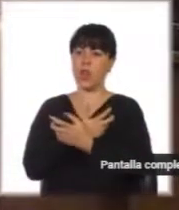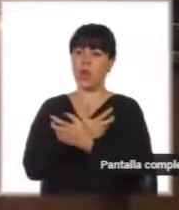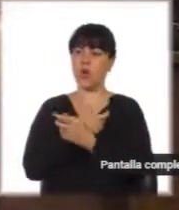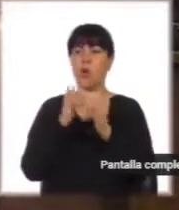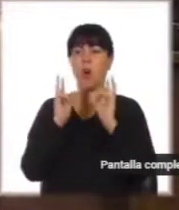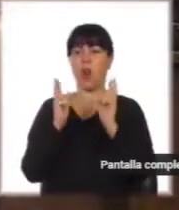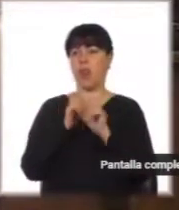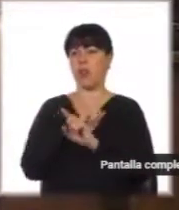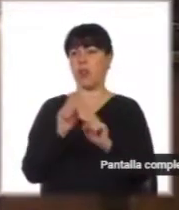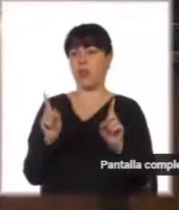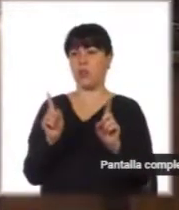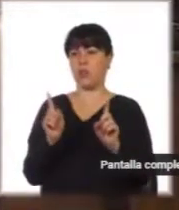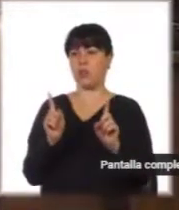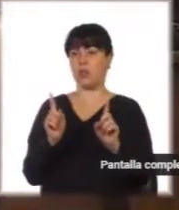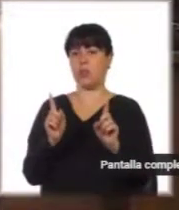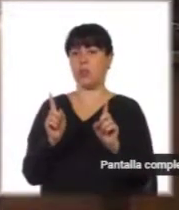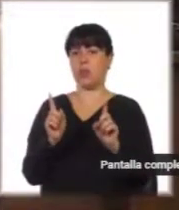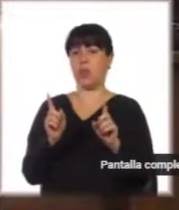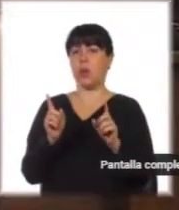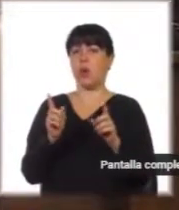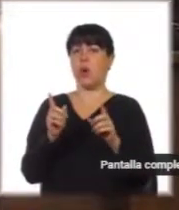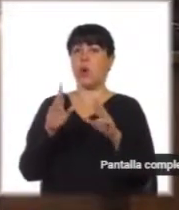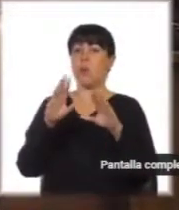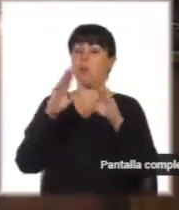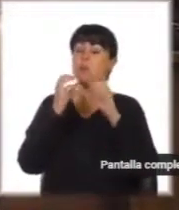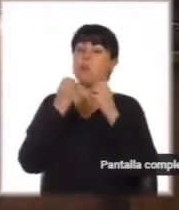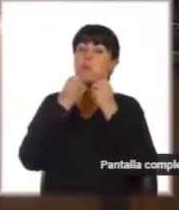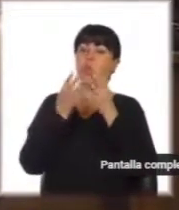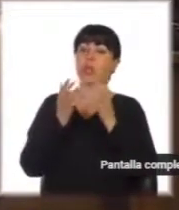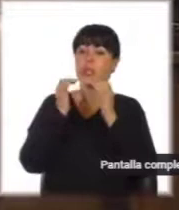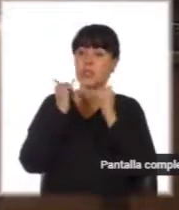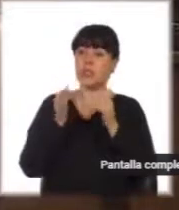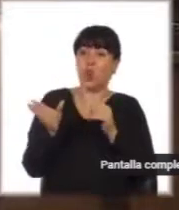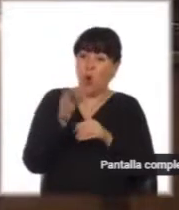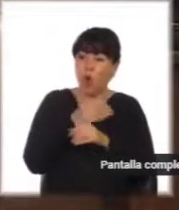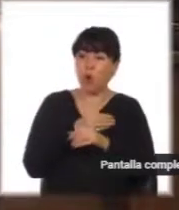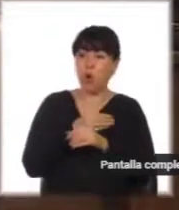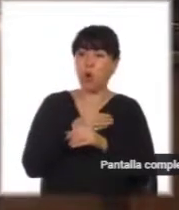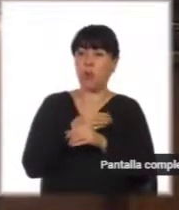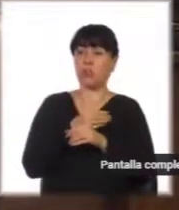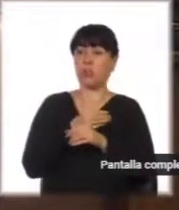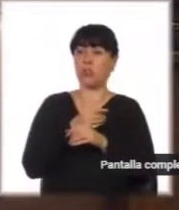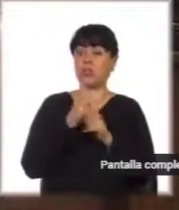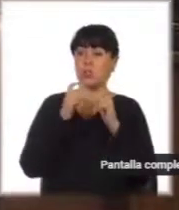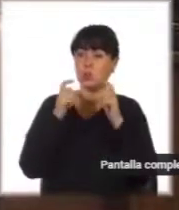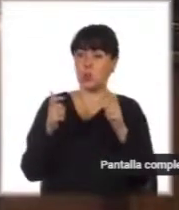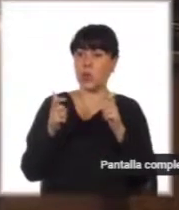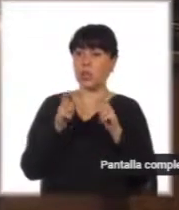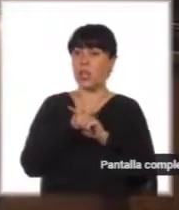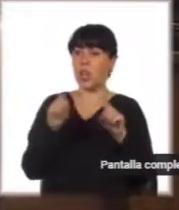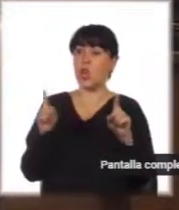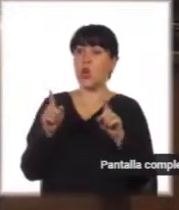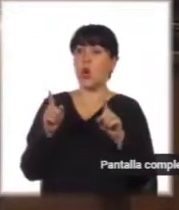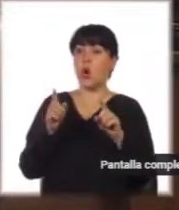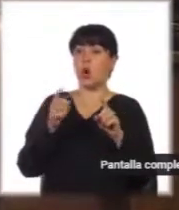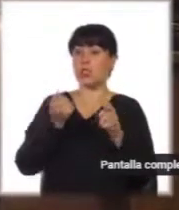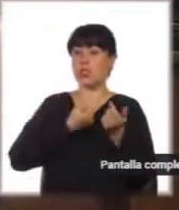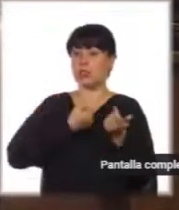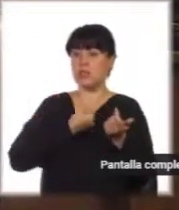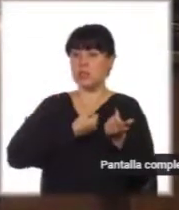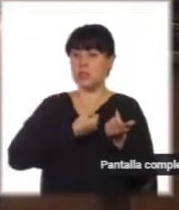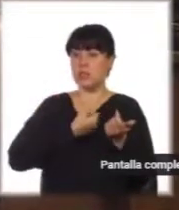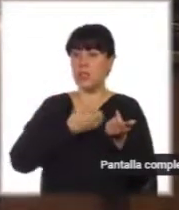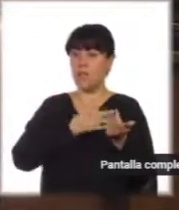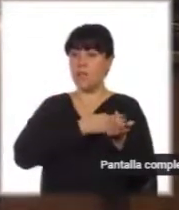no. Porque si todo eso pasa, si tenés suerte que no te maten, si llegás